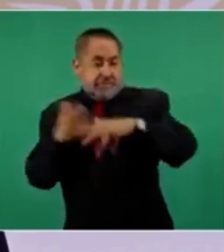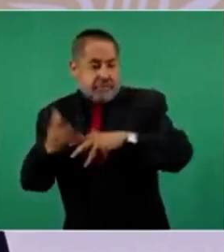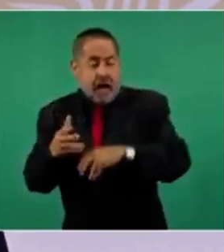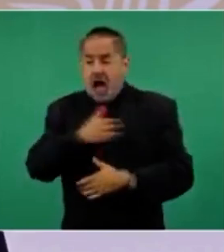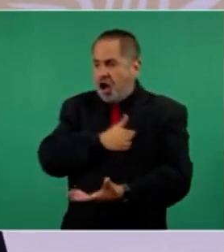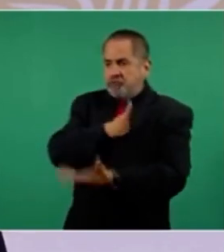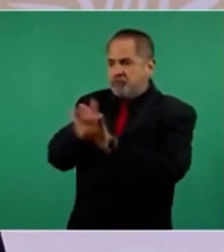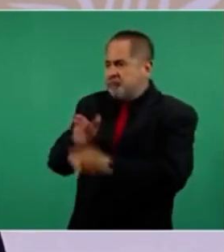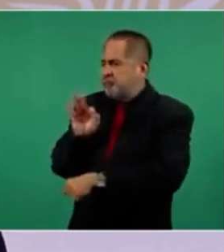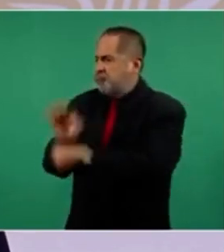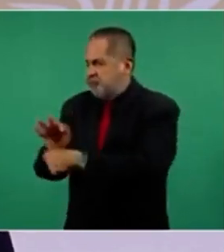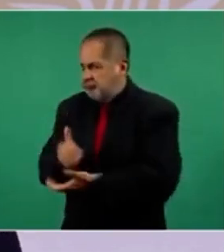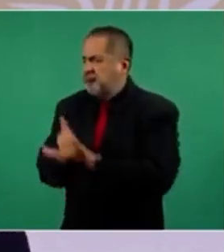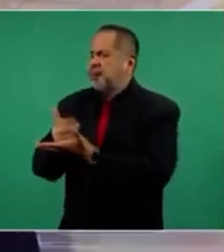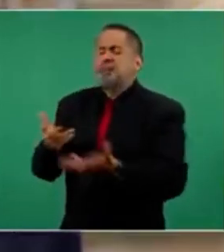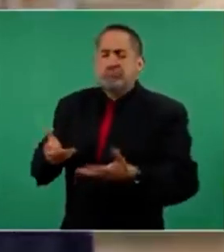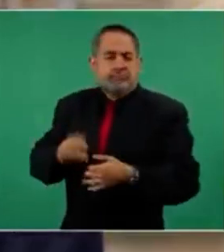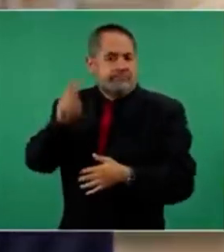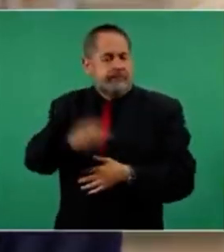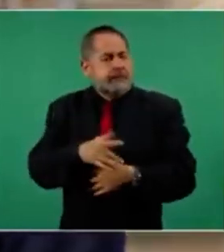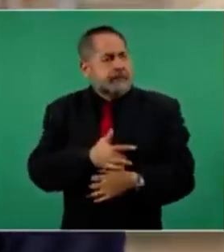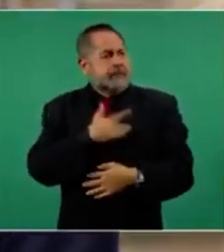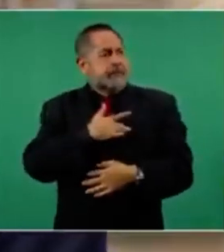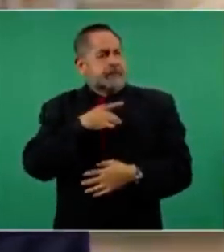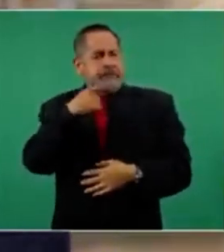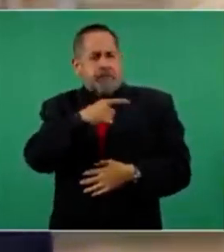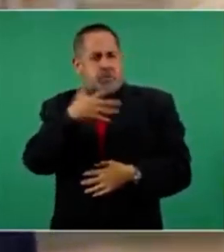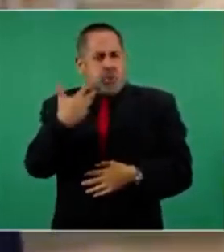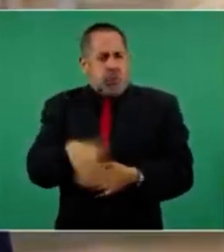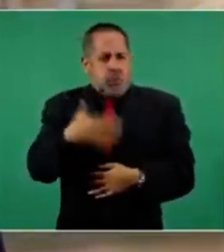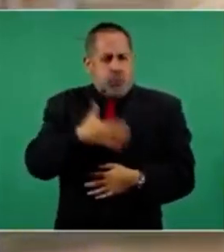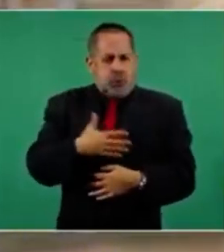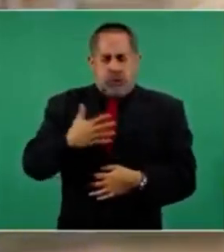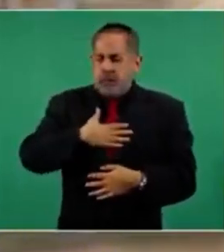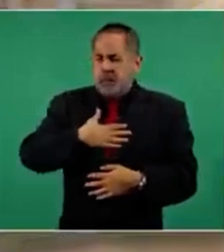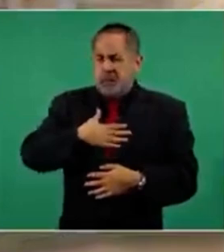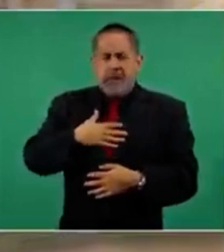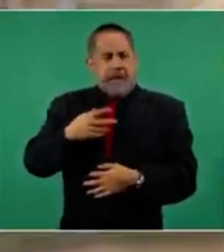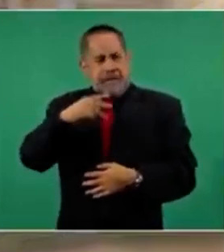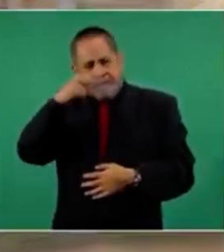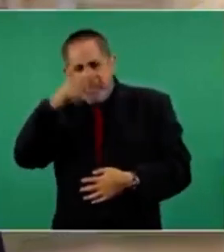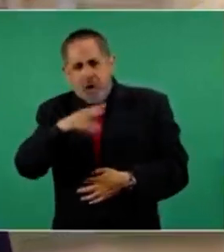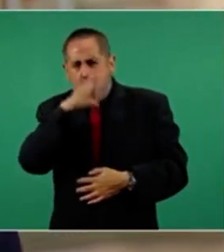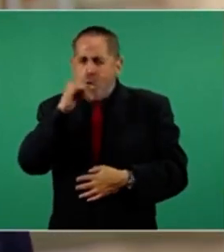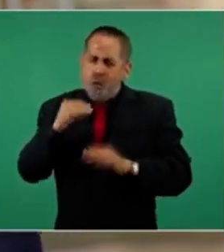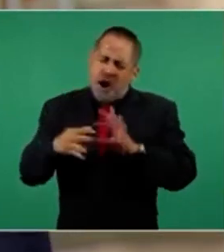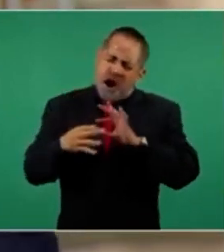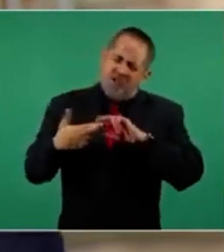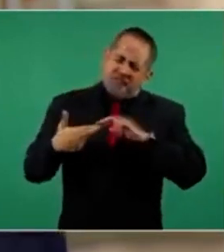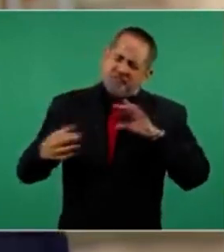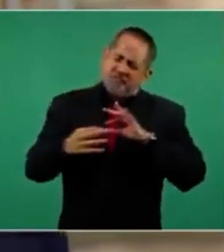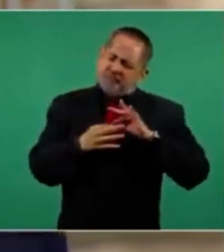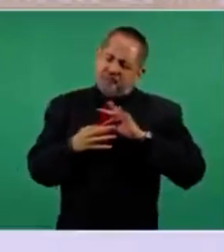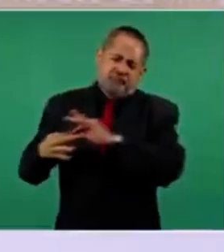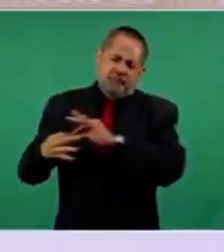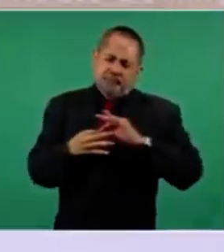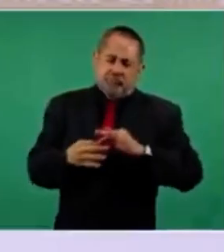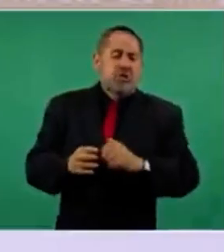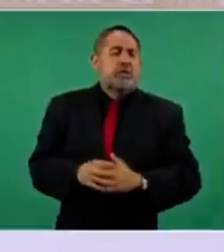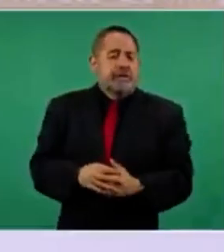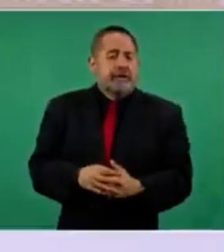1961 marca sensiblemente el carácter de nuestras relaciones. Fiel a sus mejores